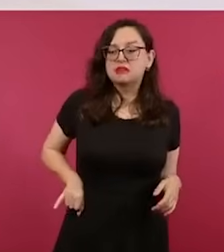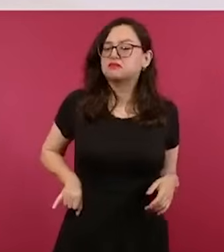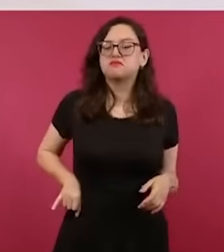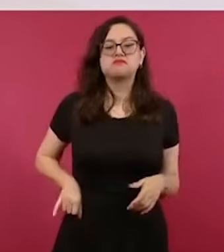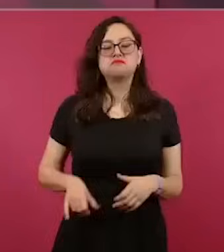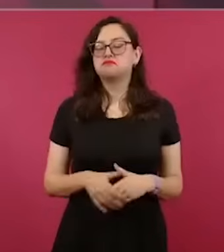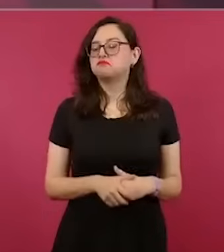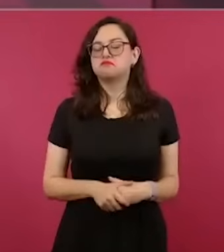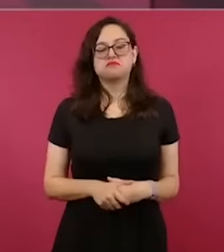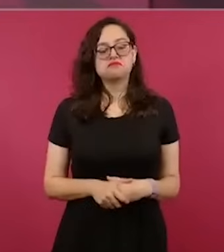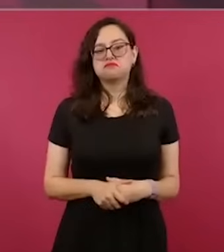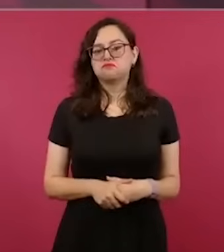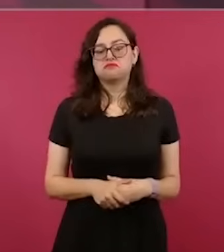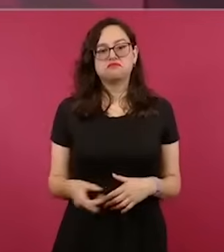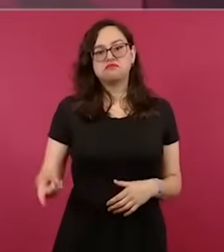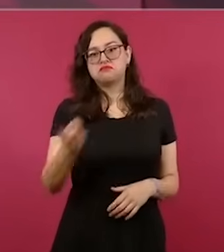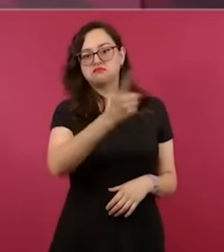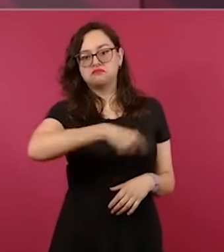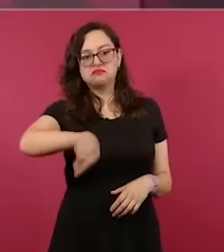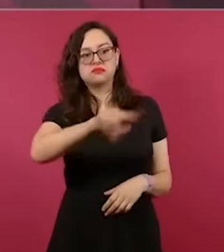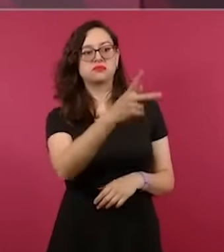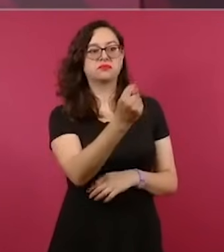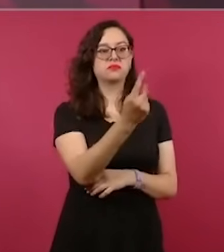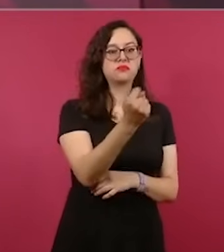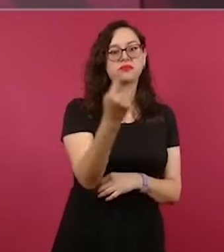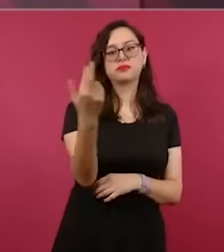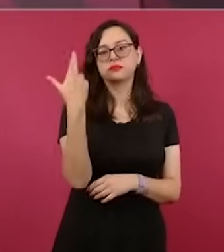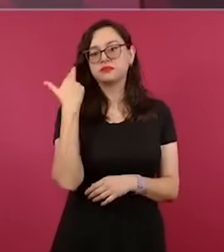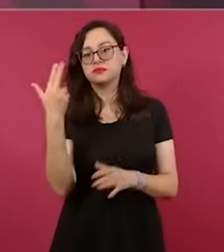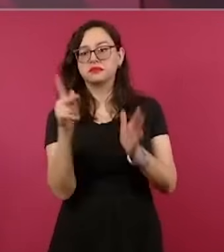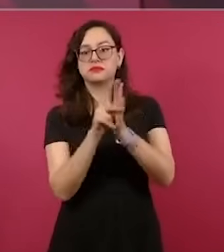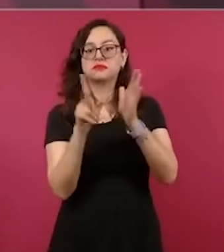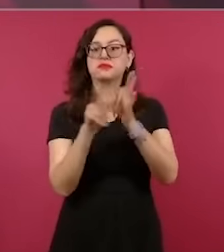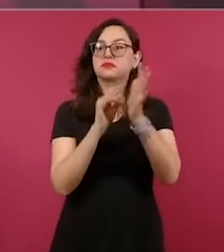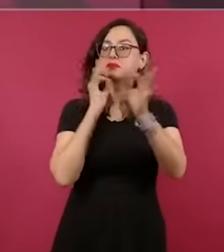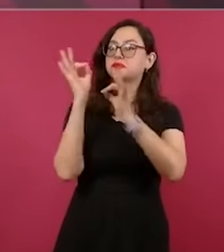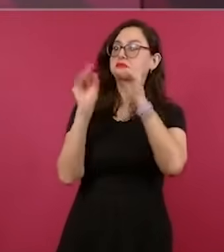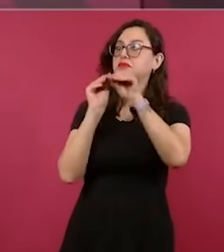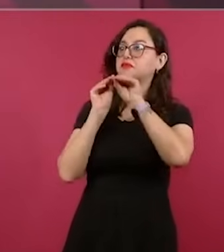ya no tienen el mismo impacto que tenían antes.